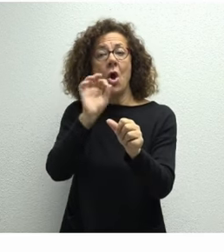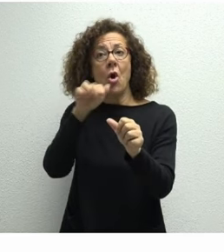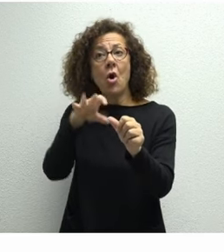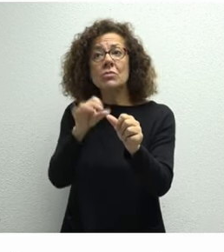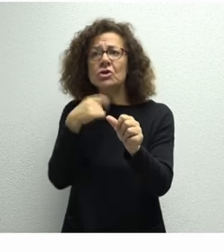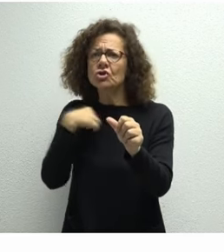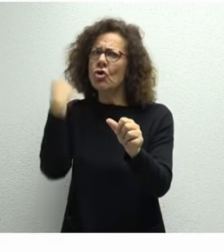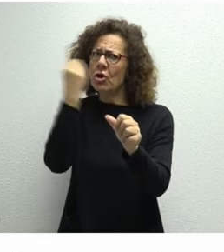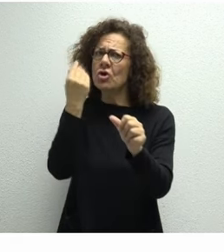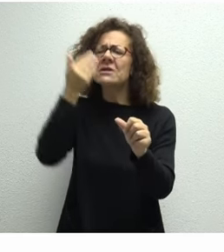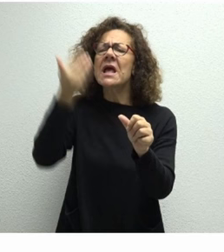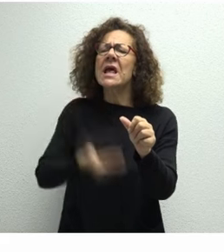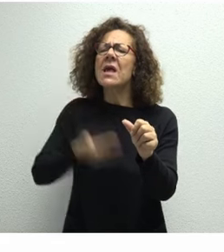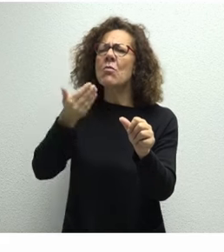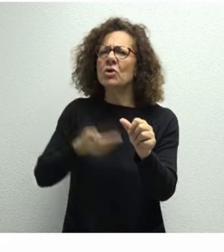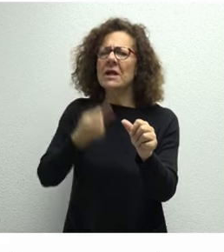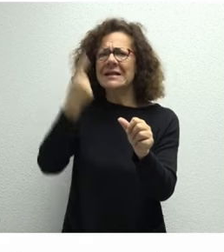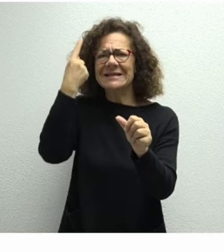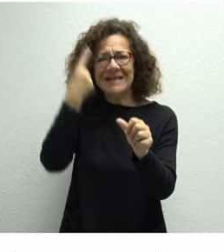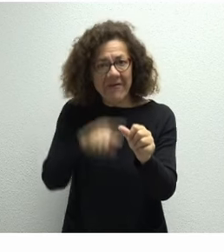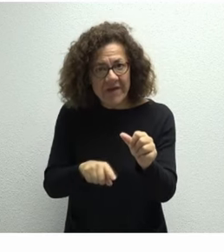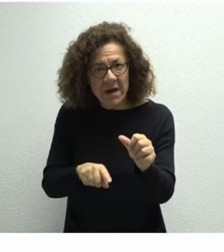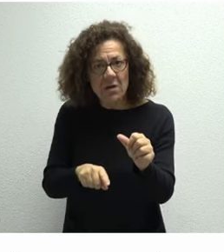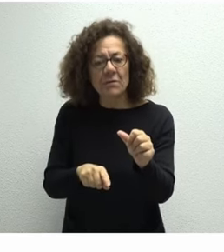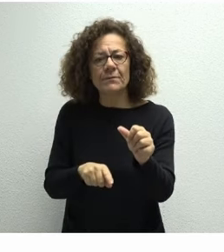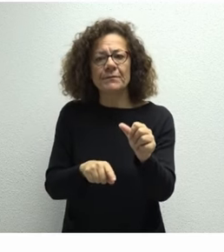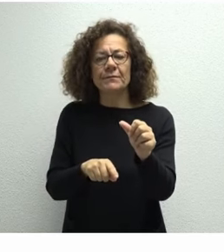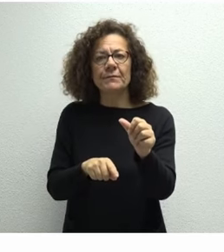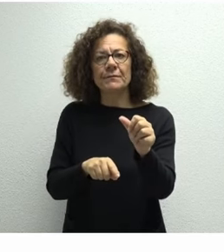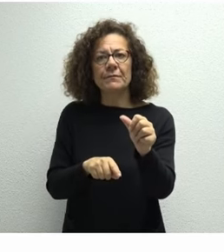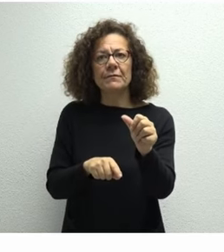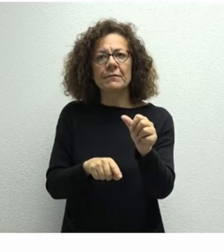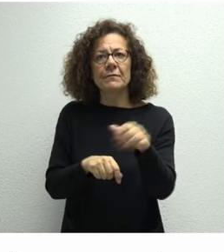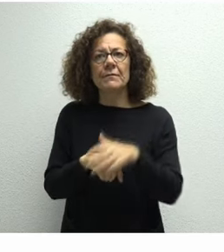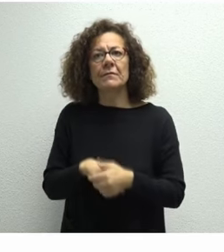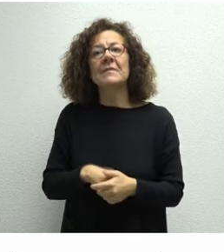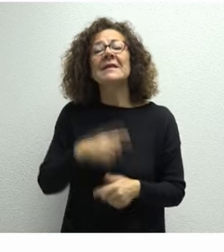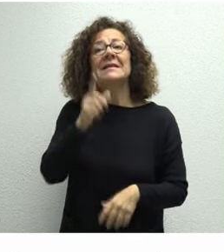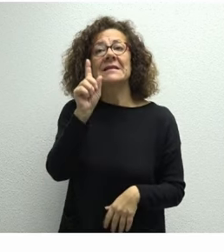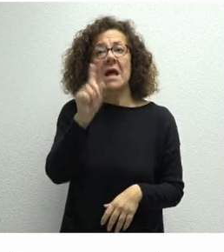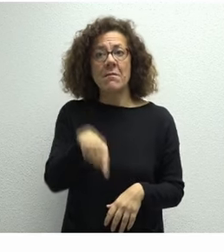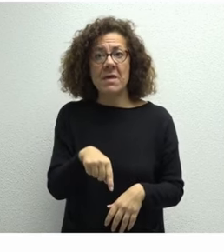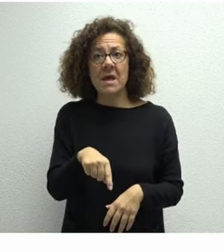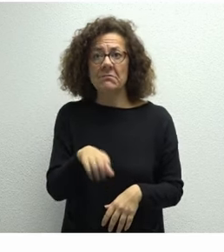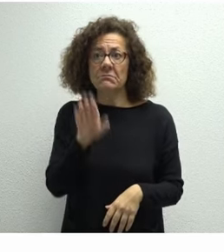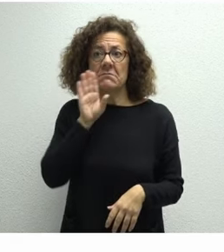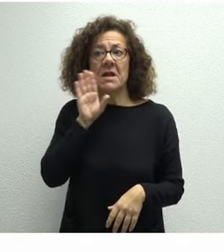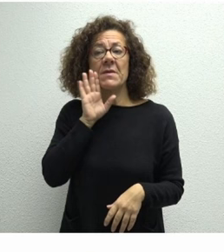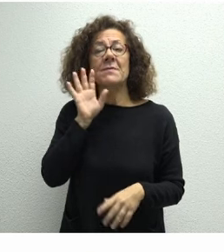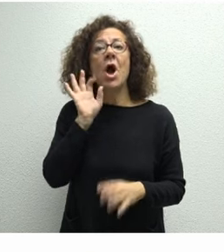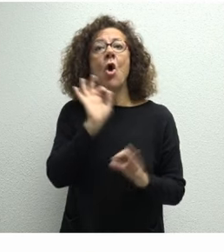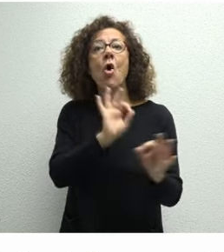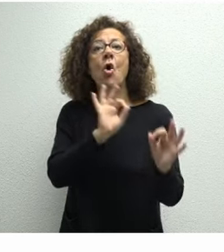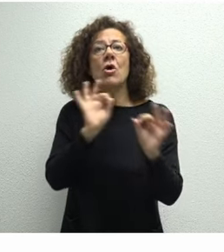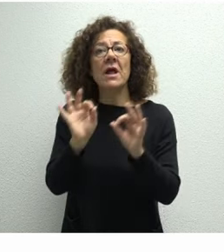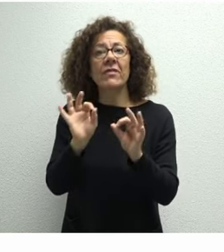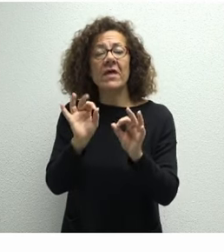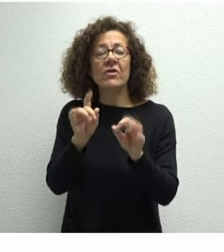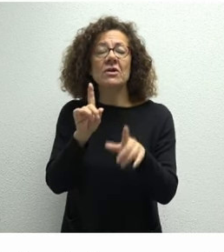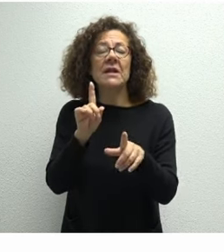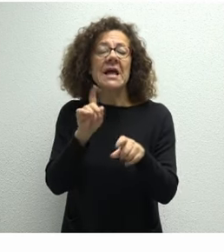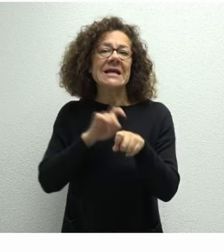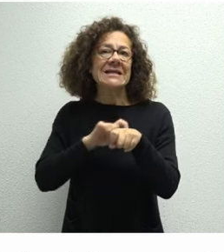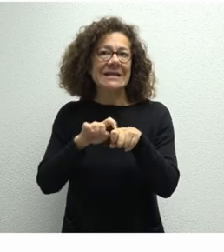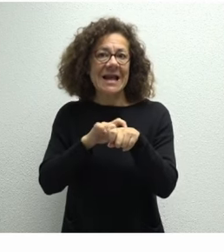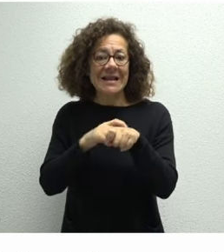vale la pena tenerlo muy presente tenerlo muy muy muy en cuenta no sí también la propia Organización Mundial de psiquiatría en su